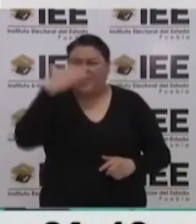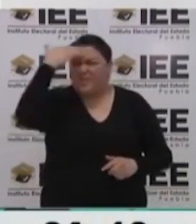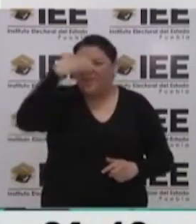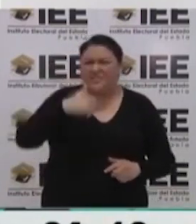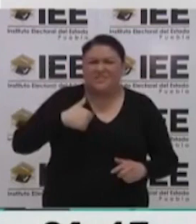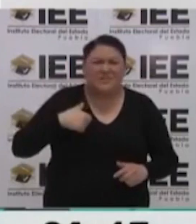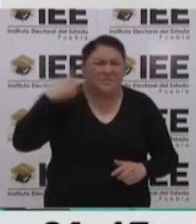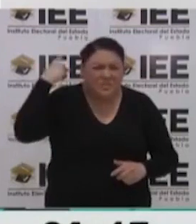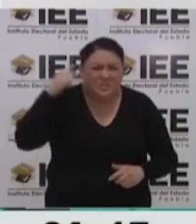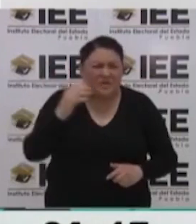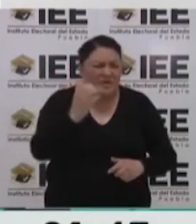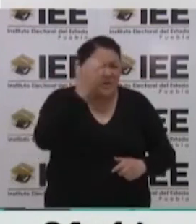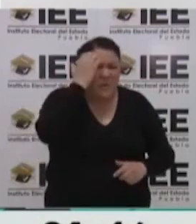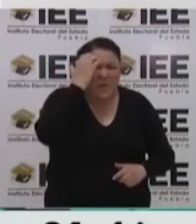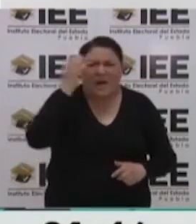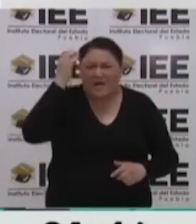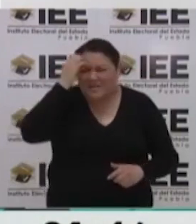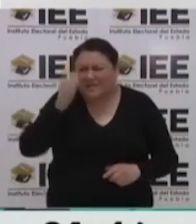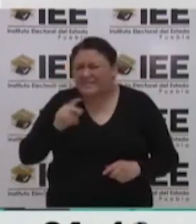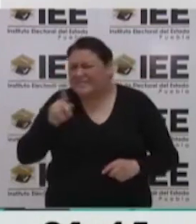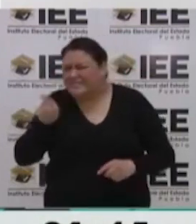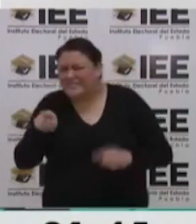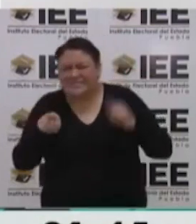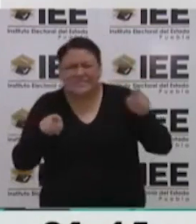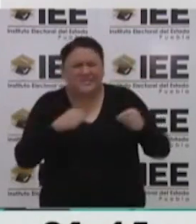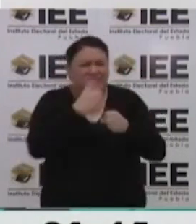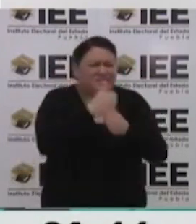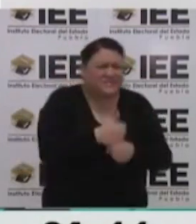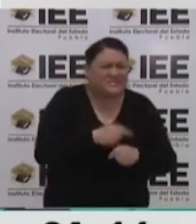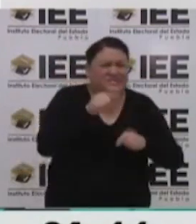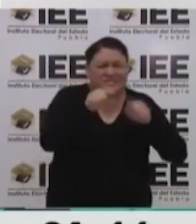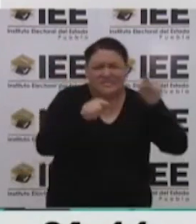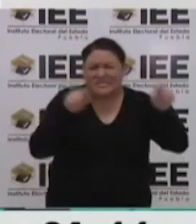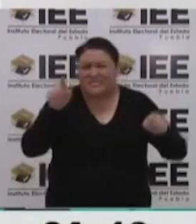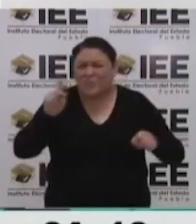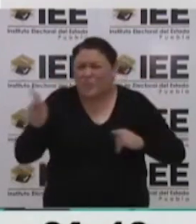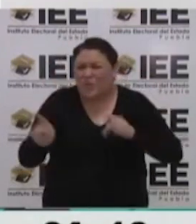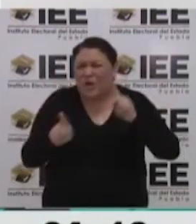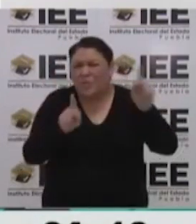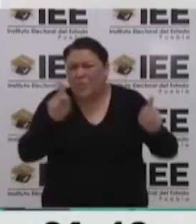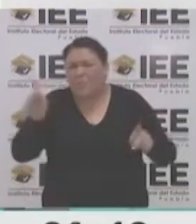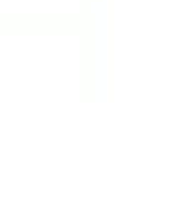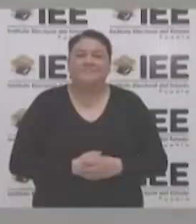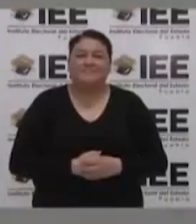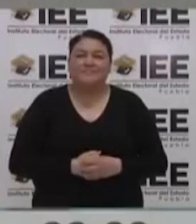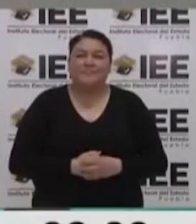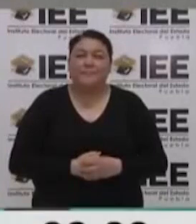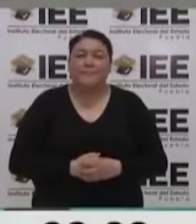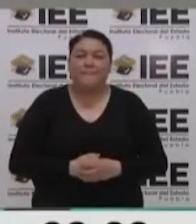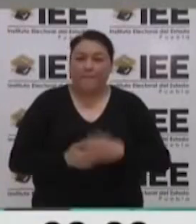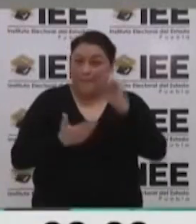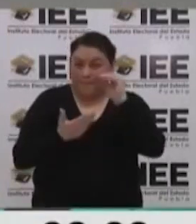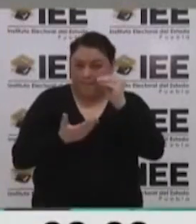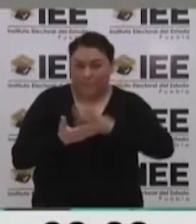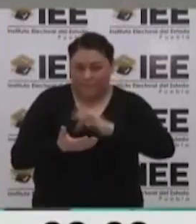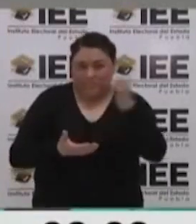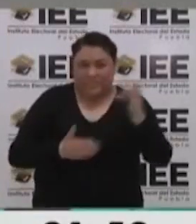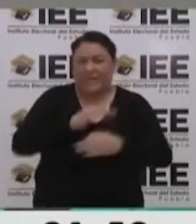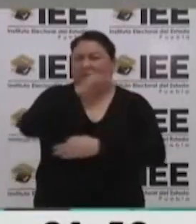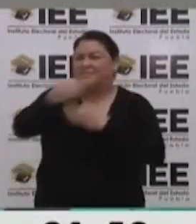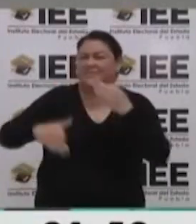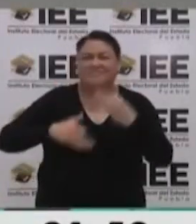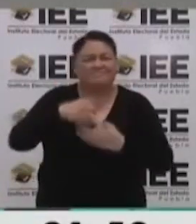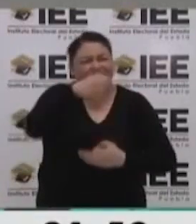caminado y recorrido las juntas auxiliares los barrios las inspectorías los fraccionamientos muchas gracias saludo con